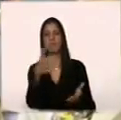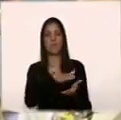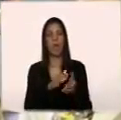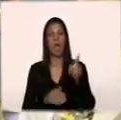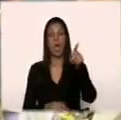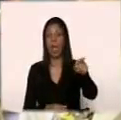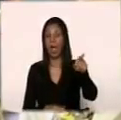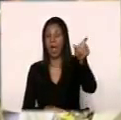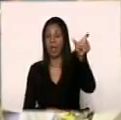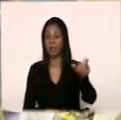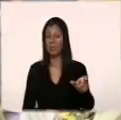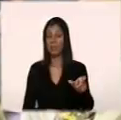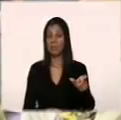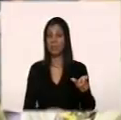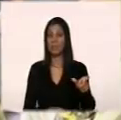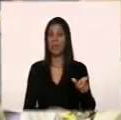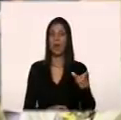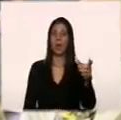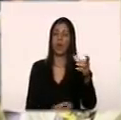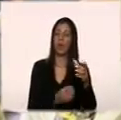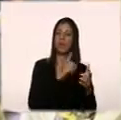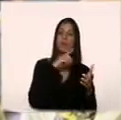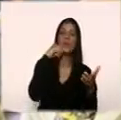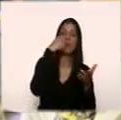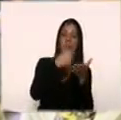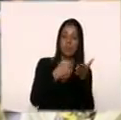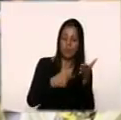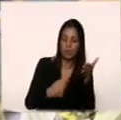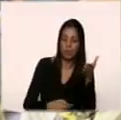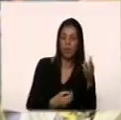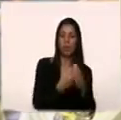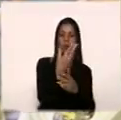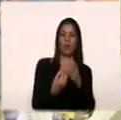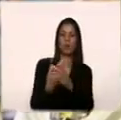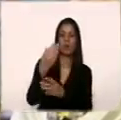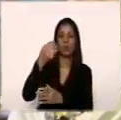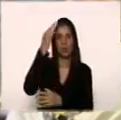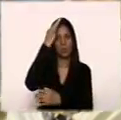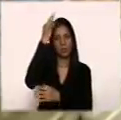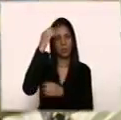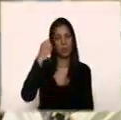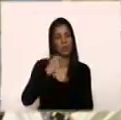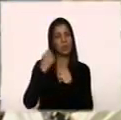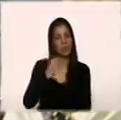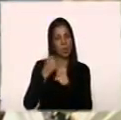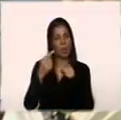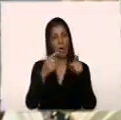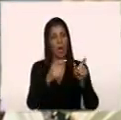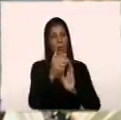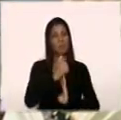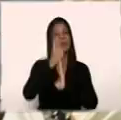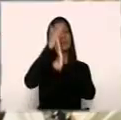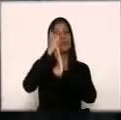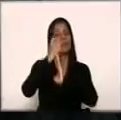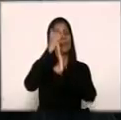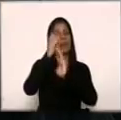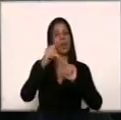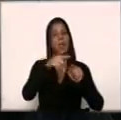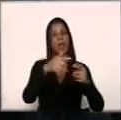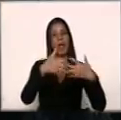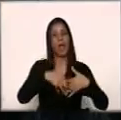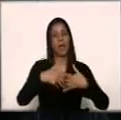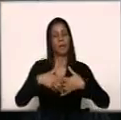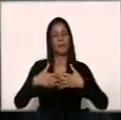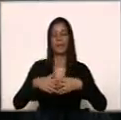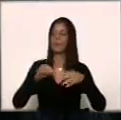a estar registrando Consejo Productivo de Trabajadores en los Valles del Tuy. Era el vocero de la Central Bolivariana, era el